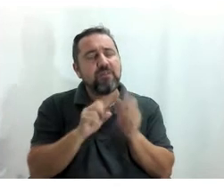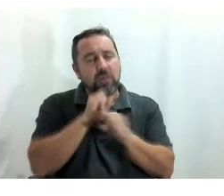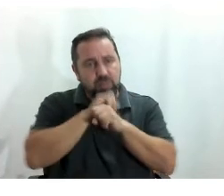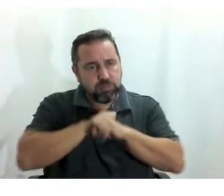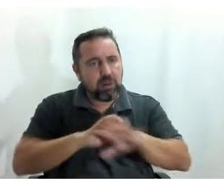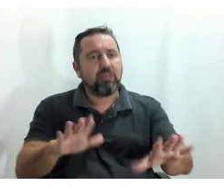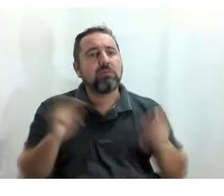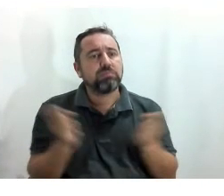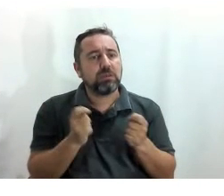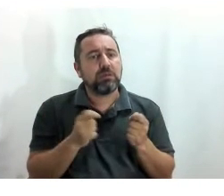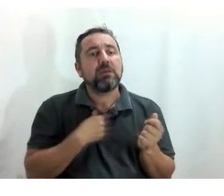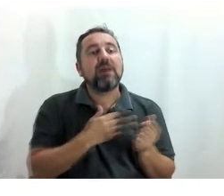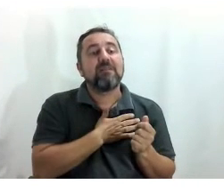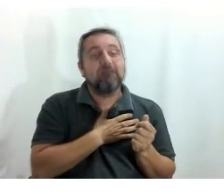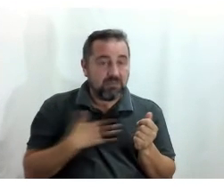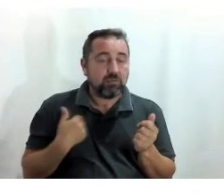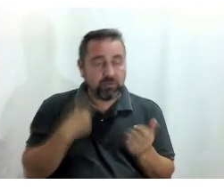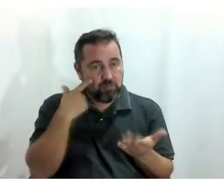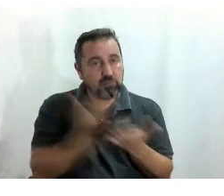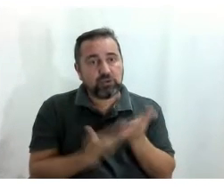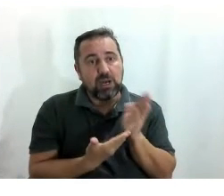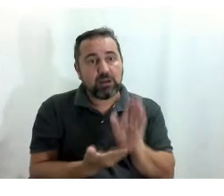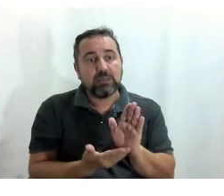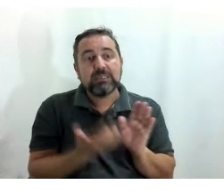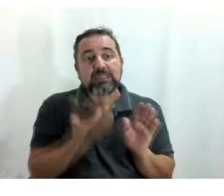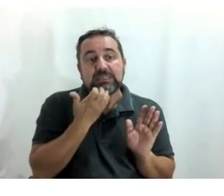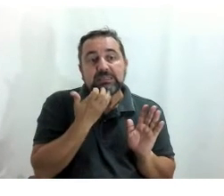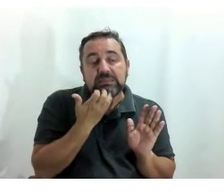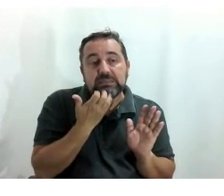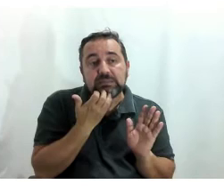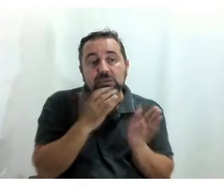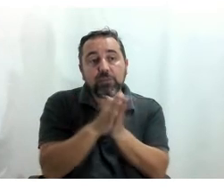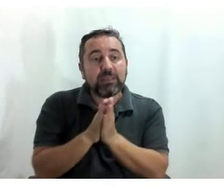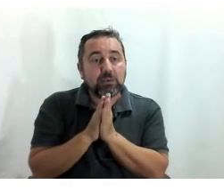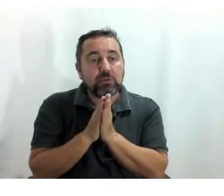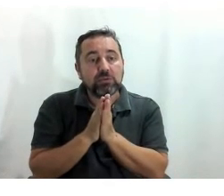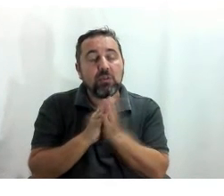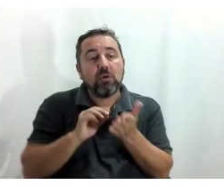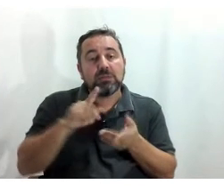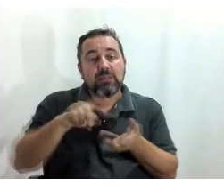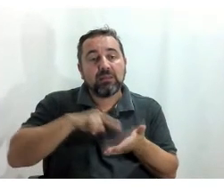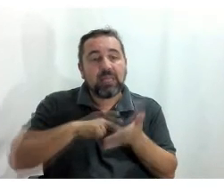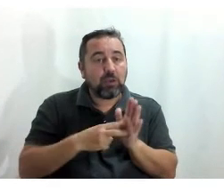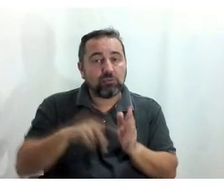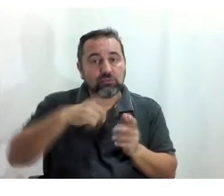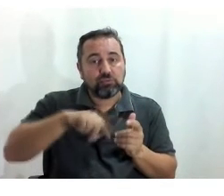divulgativo que me gustaría mostraros si los compañeros de la Oficina Técnica de